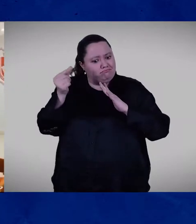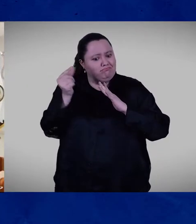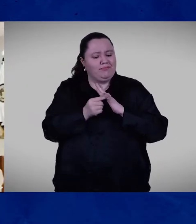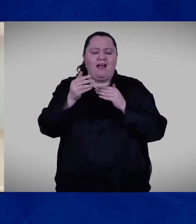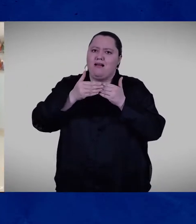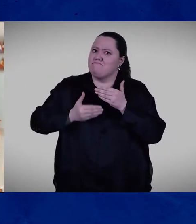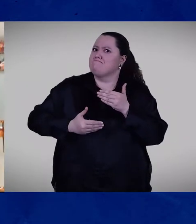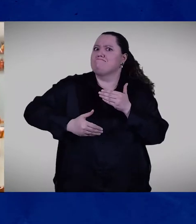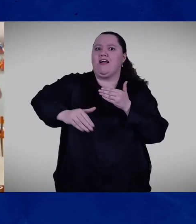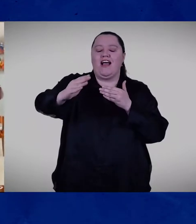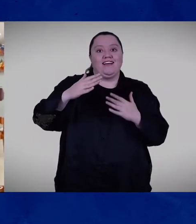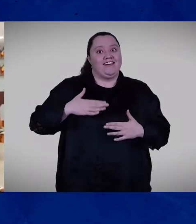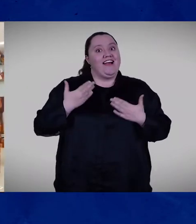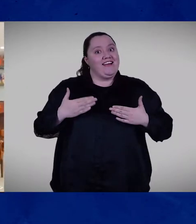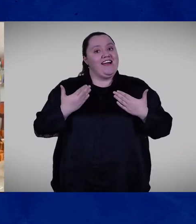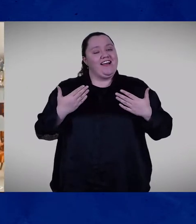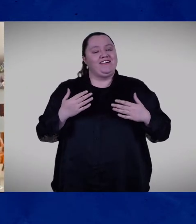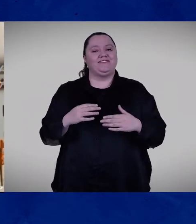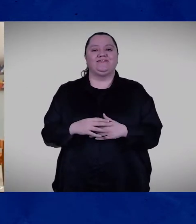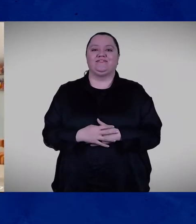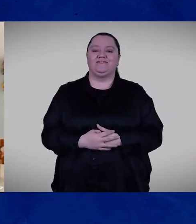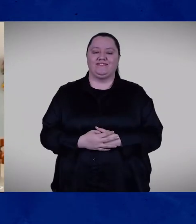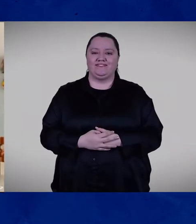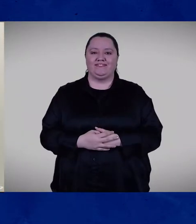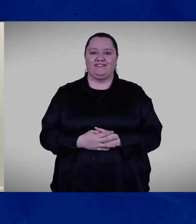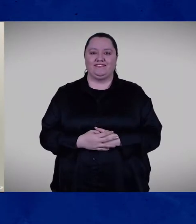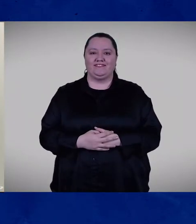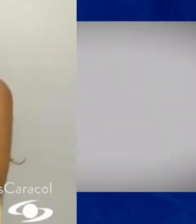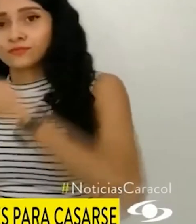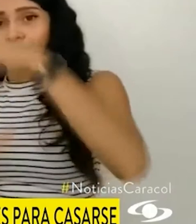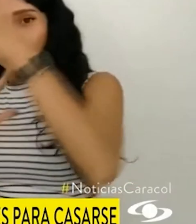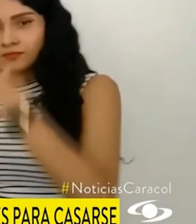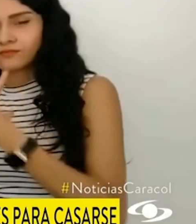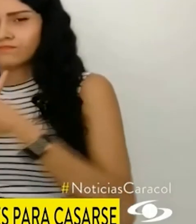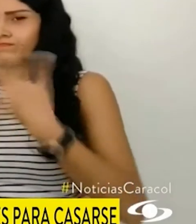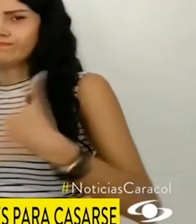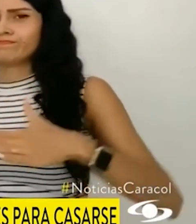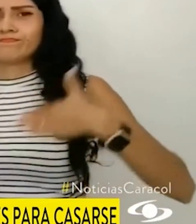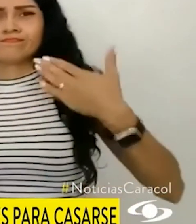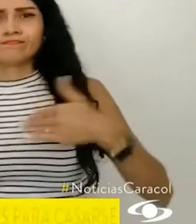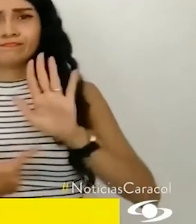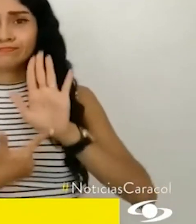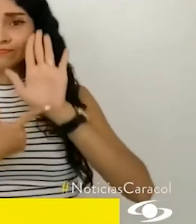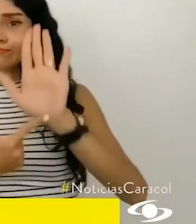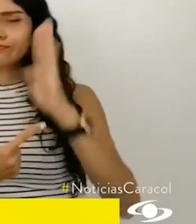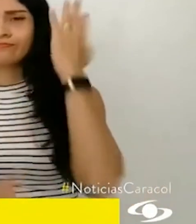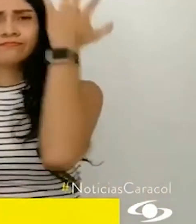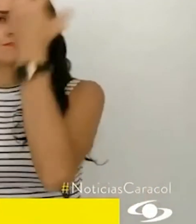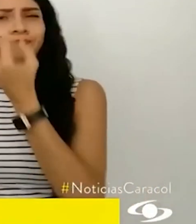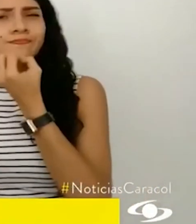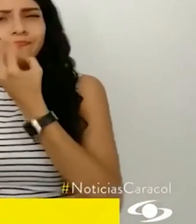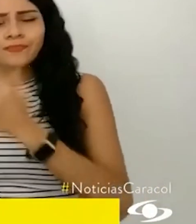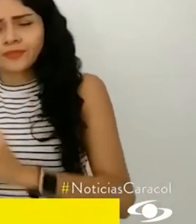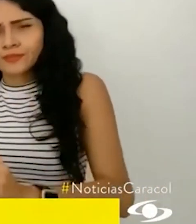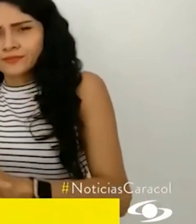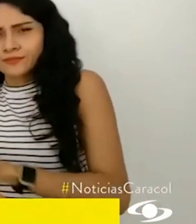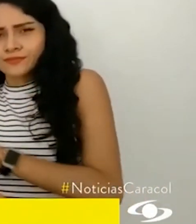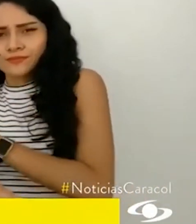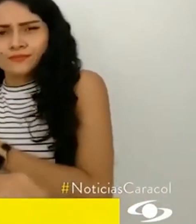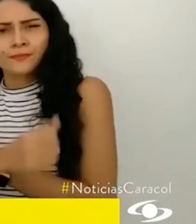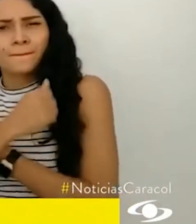su alegría por poder unirse para toda la vida a Daniel. Nosotros nos casamos y es algo muy emocionante,